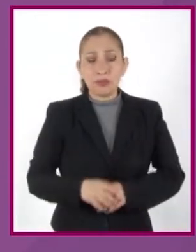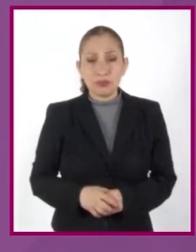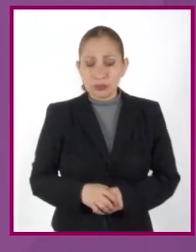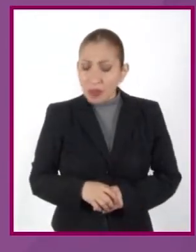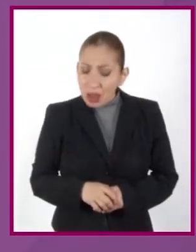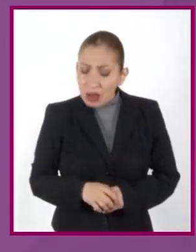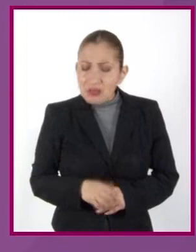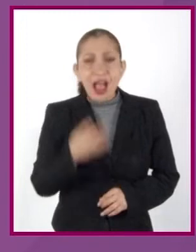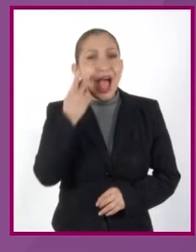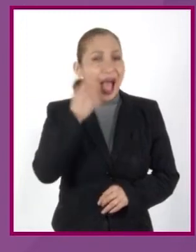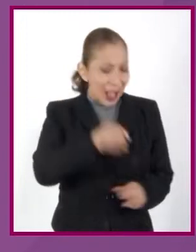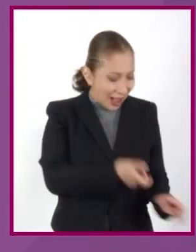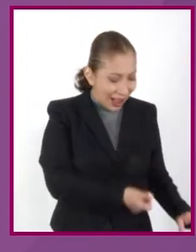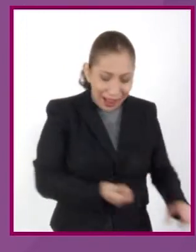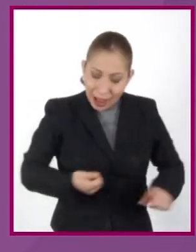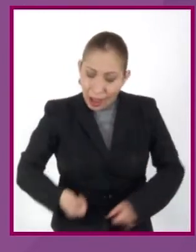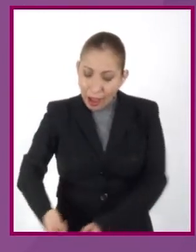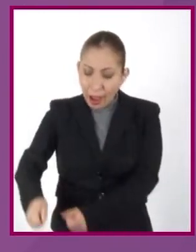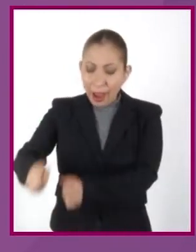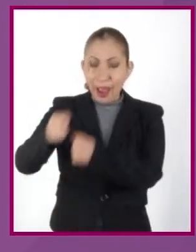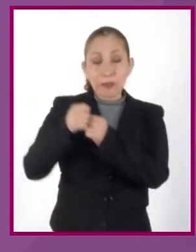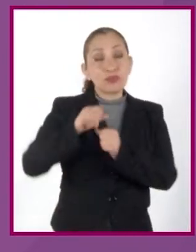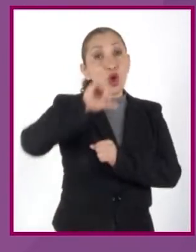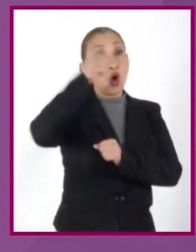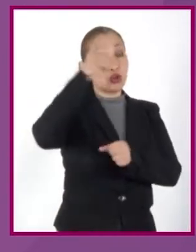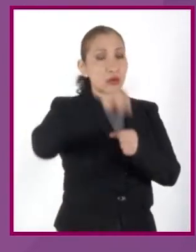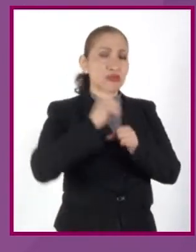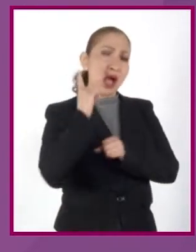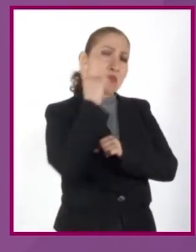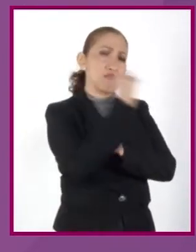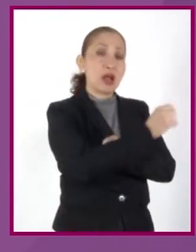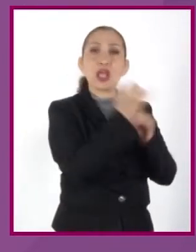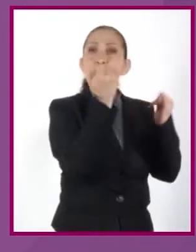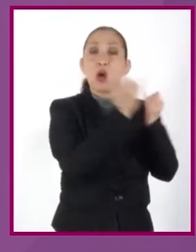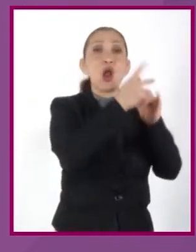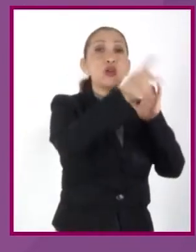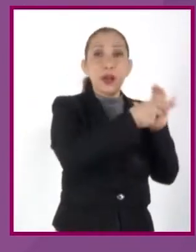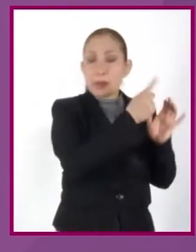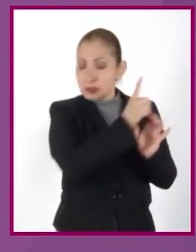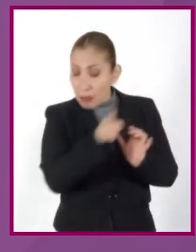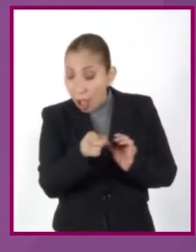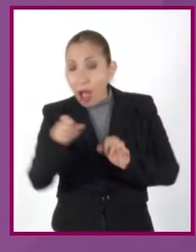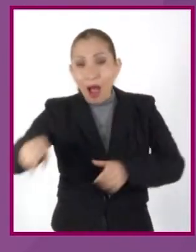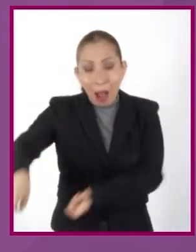Bueno, pues ella agarró su cantarito y se fue. Otro día hizo lo mismo y se fue.